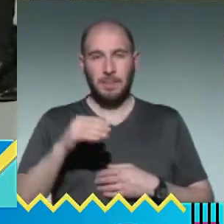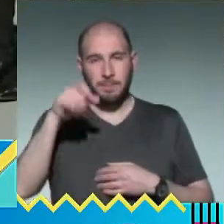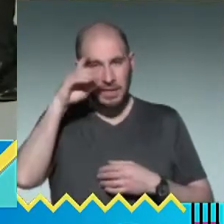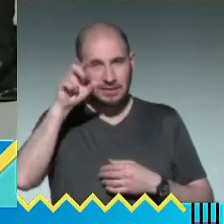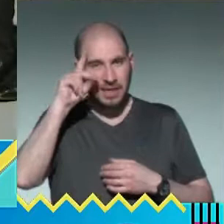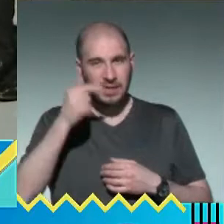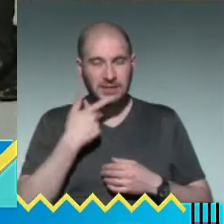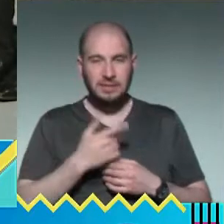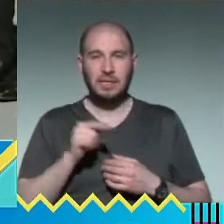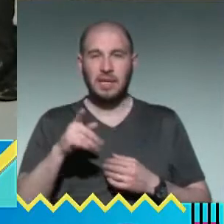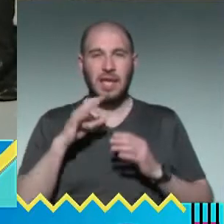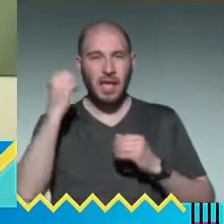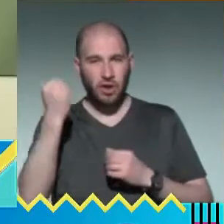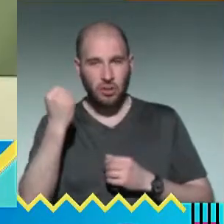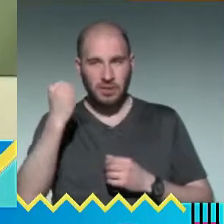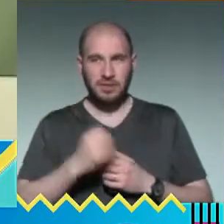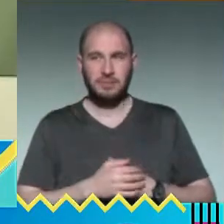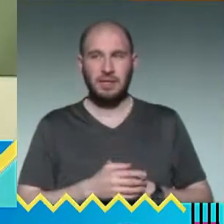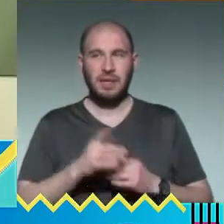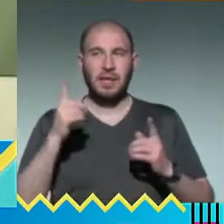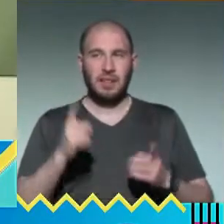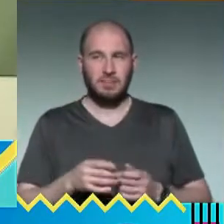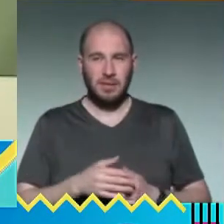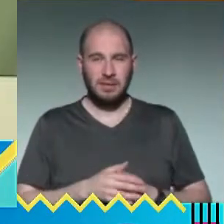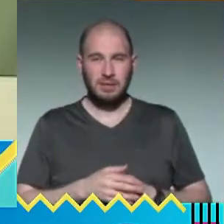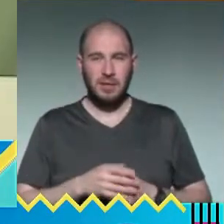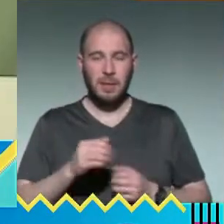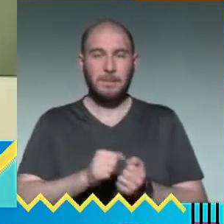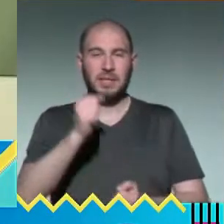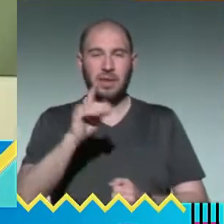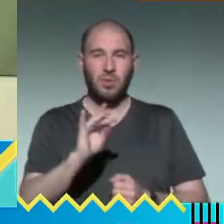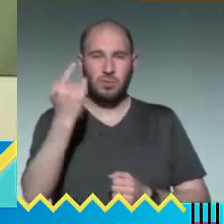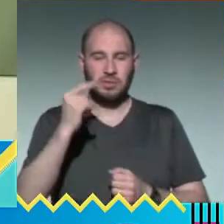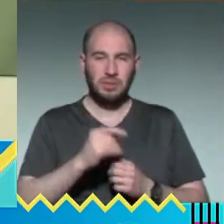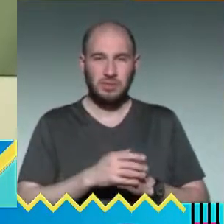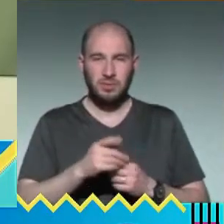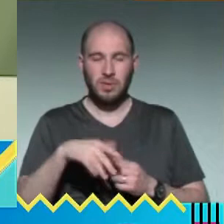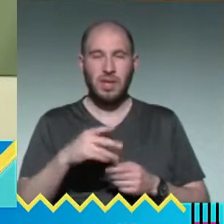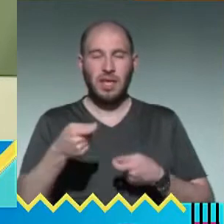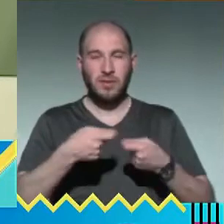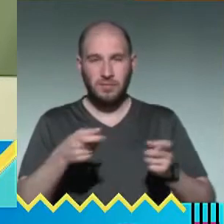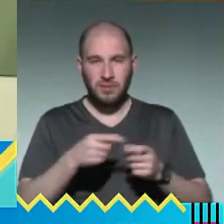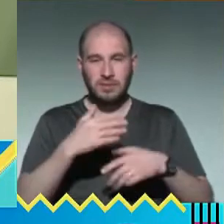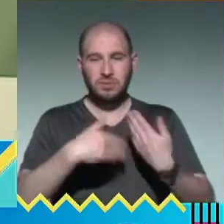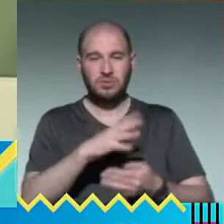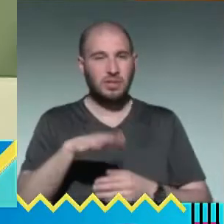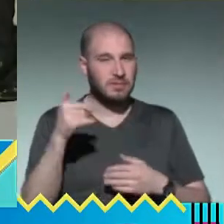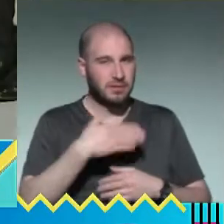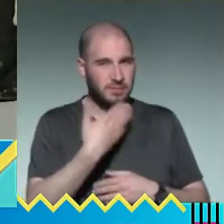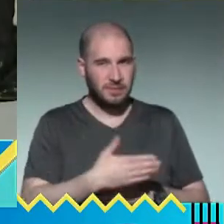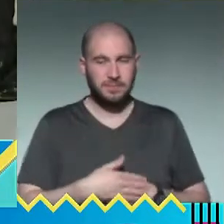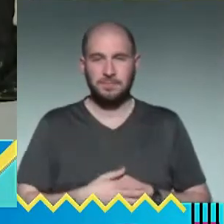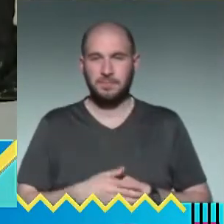Mercedes Fernández Freire, ella es economista y también tiene una maestría en la Universidad de Alcalá en microfinanzas y desarrollo social. Muchas